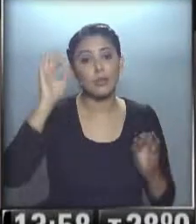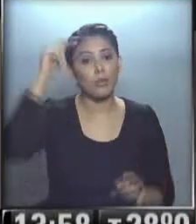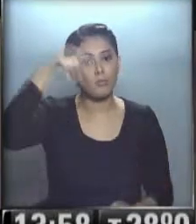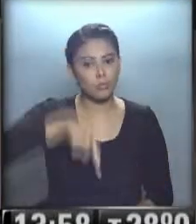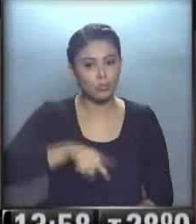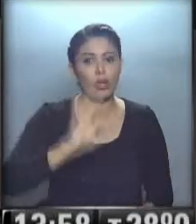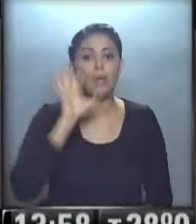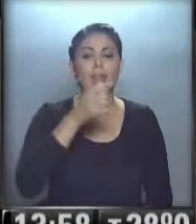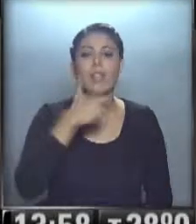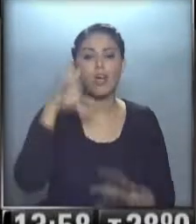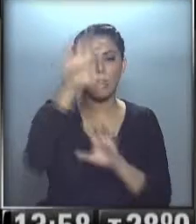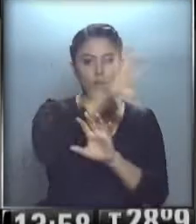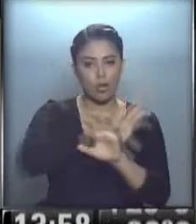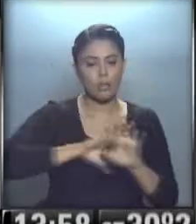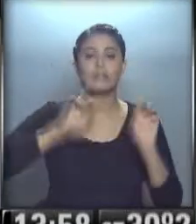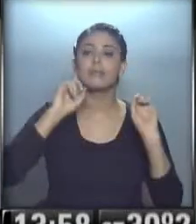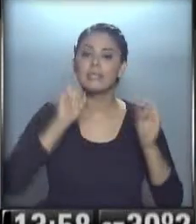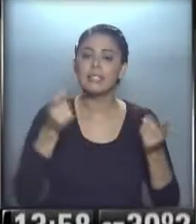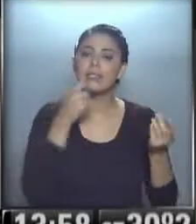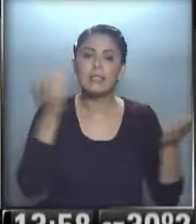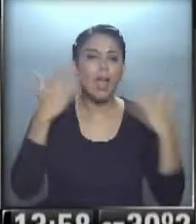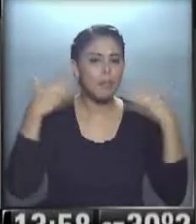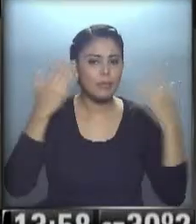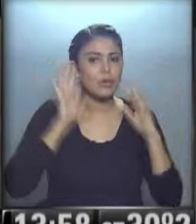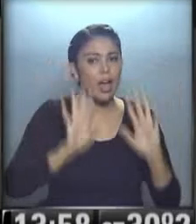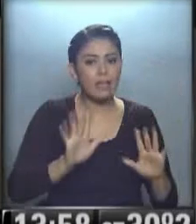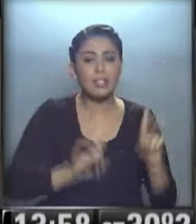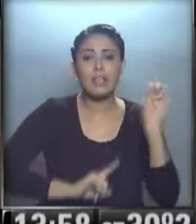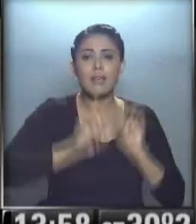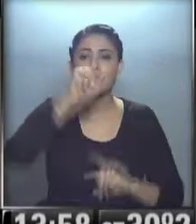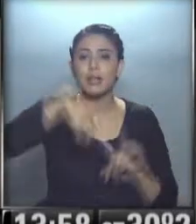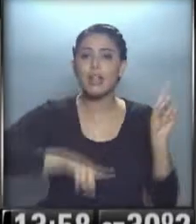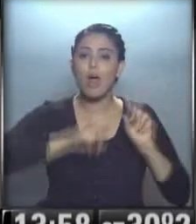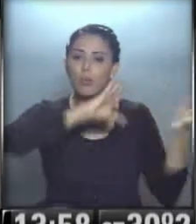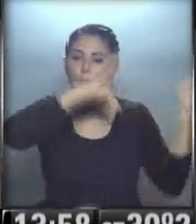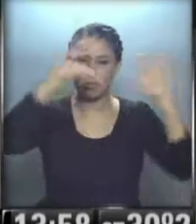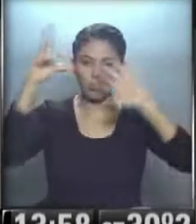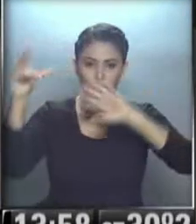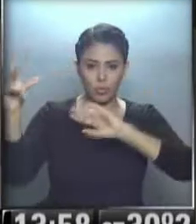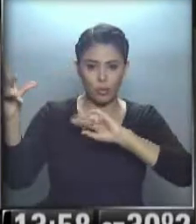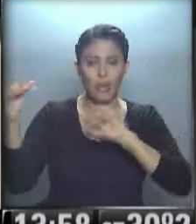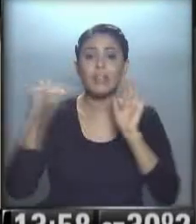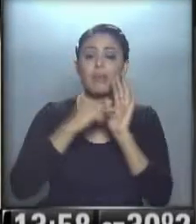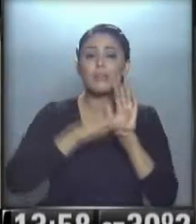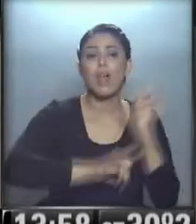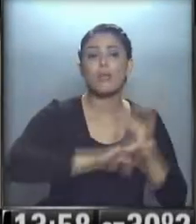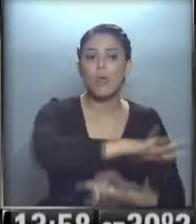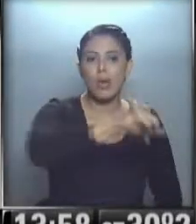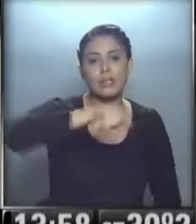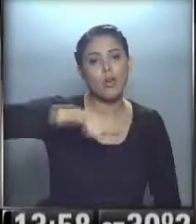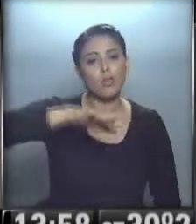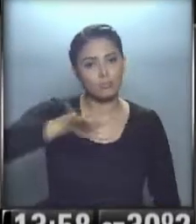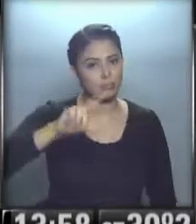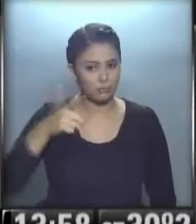probable. Región Cuyana, claro, con estas temperaturas se van a formar algunos nubarrones muy dispersos, eso sí hay que